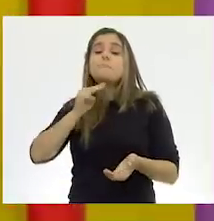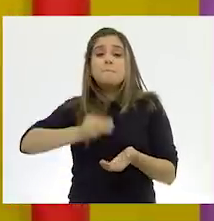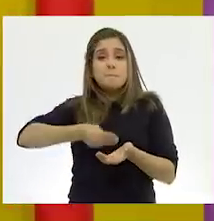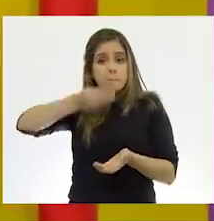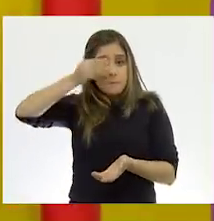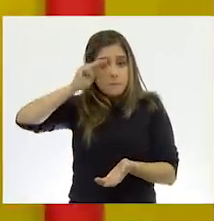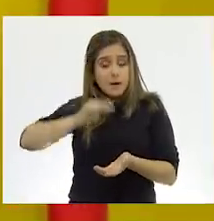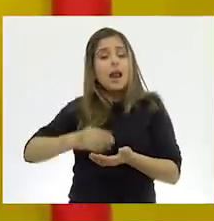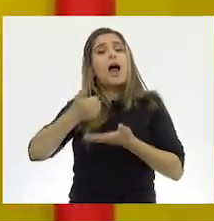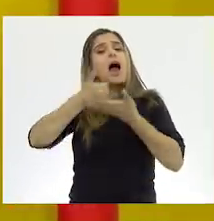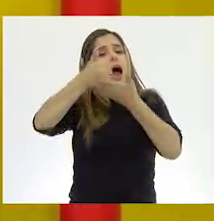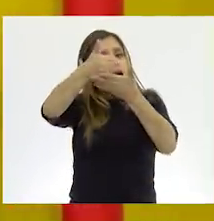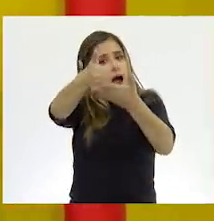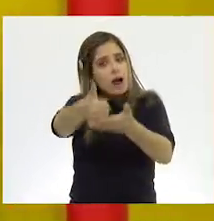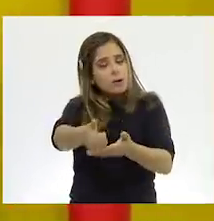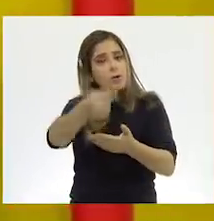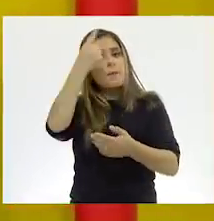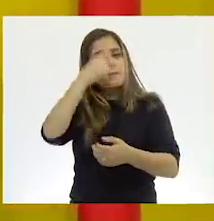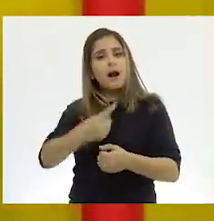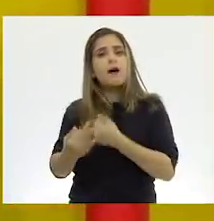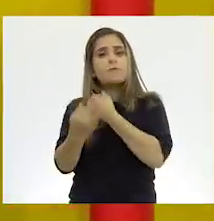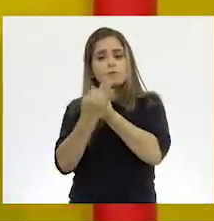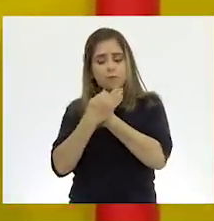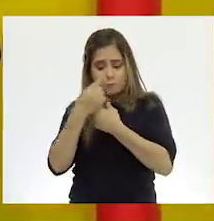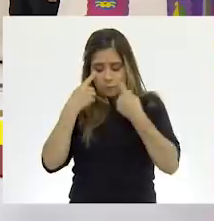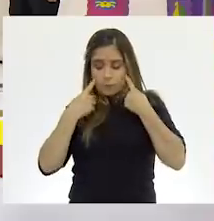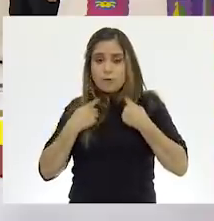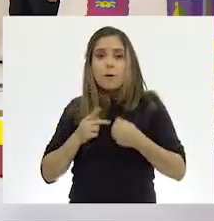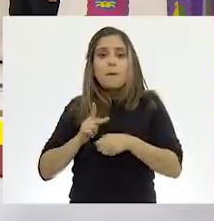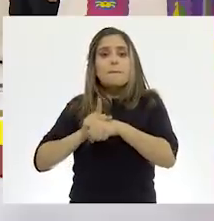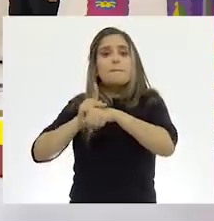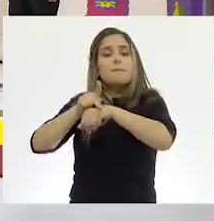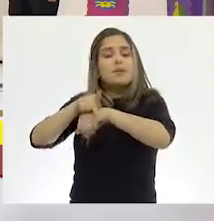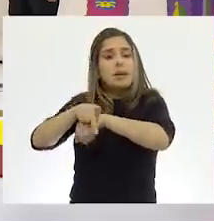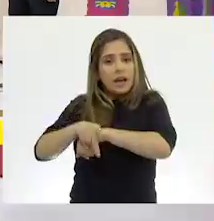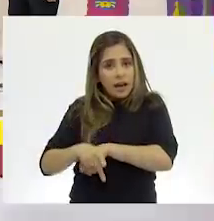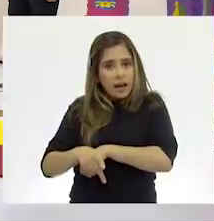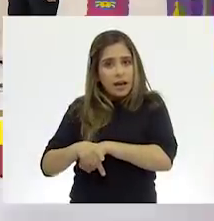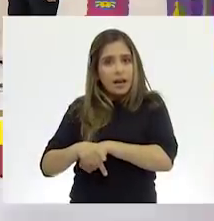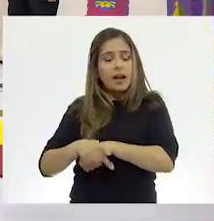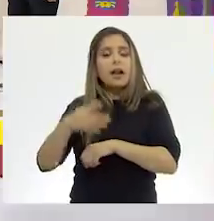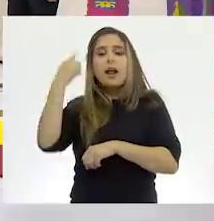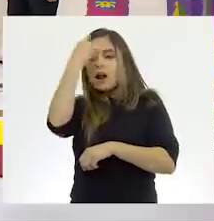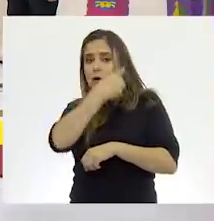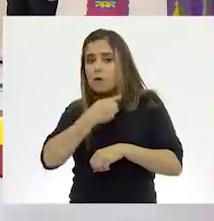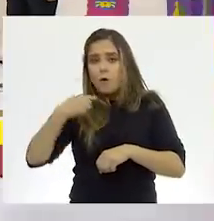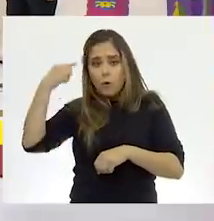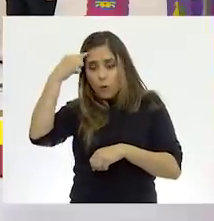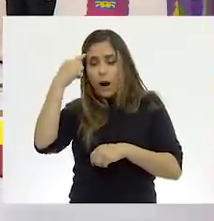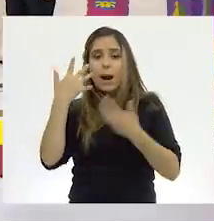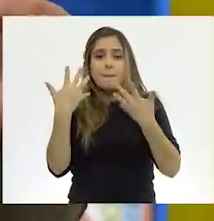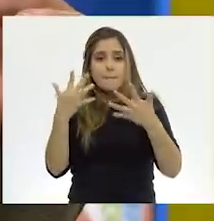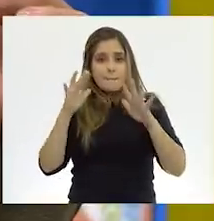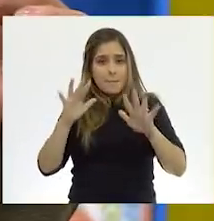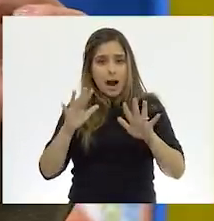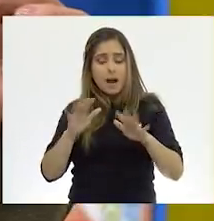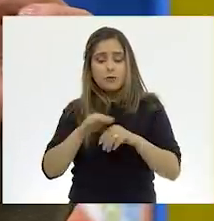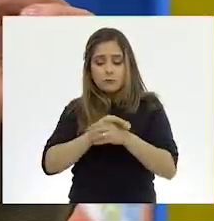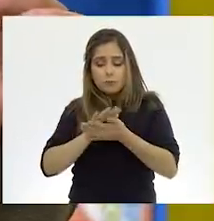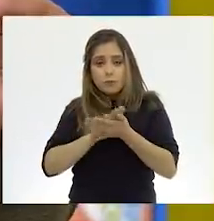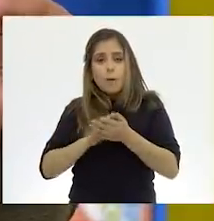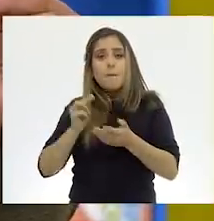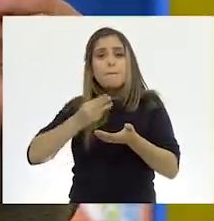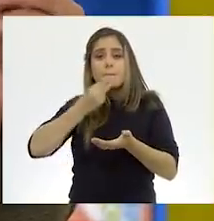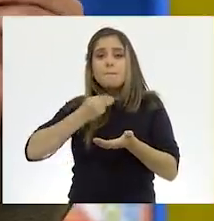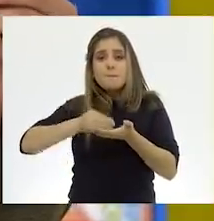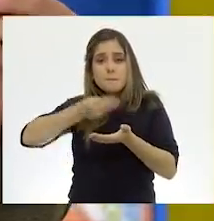ayuda a restaurar e hidratar la piel de las zonas como el rostro y las manos. ¿Como si fuera